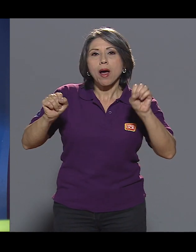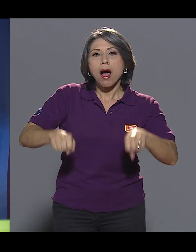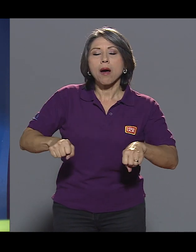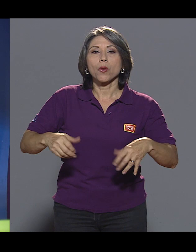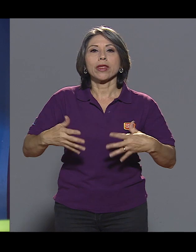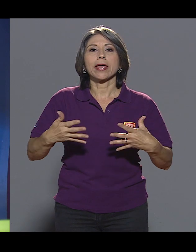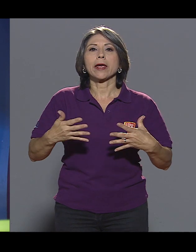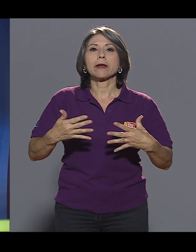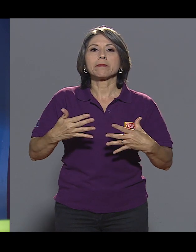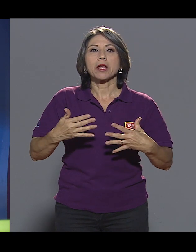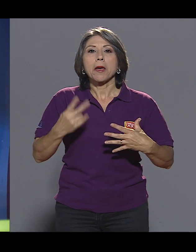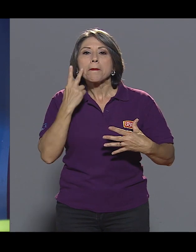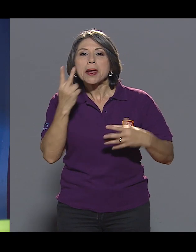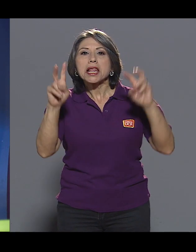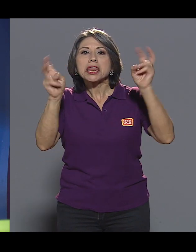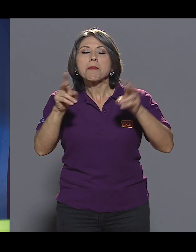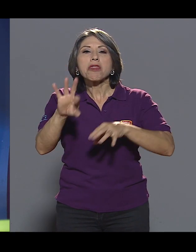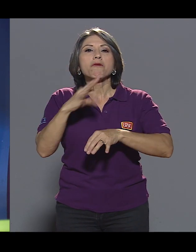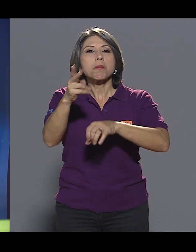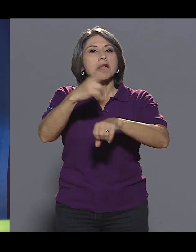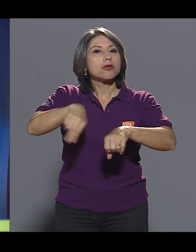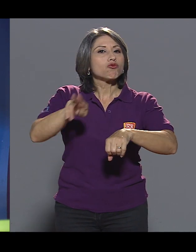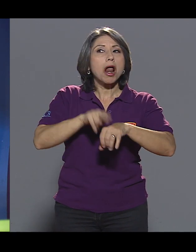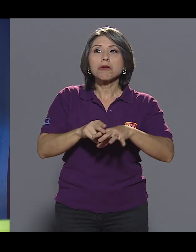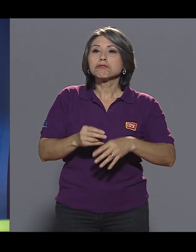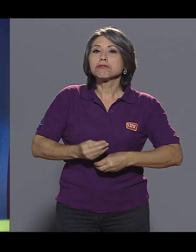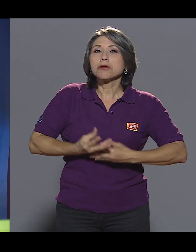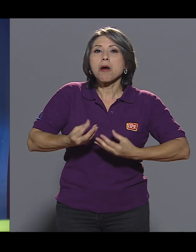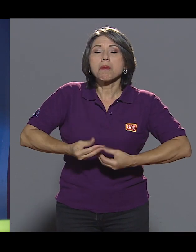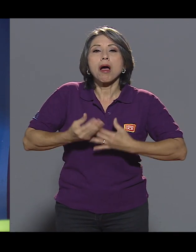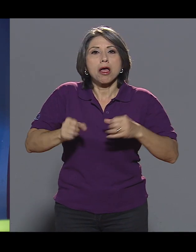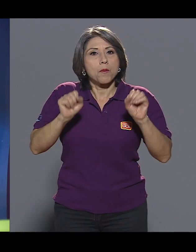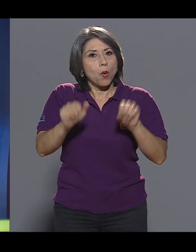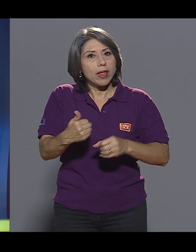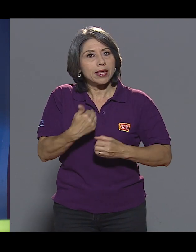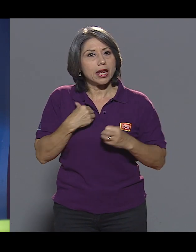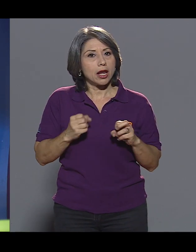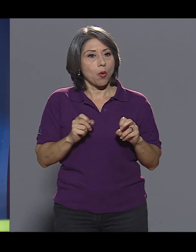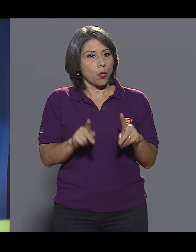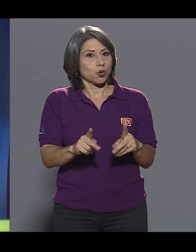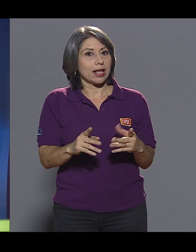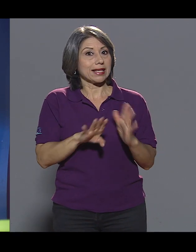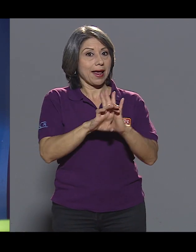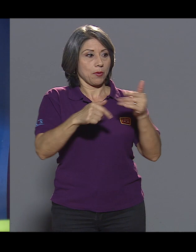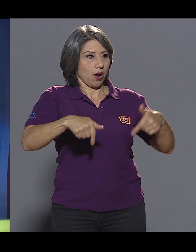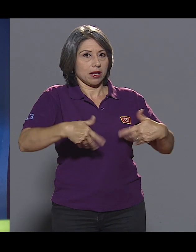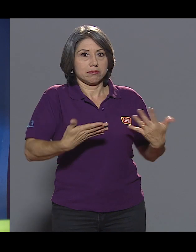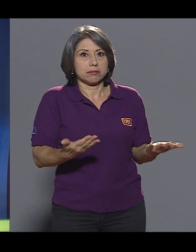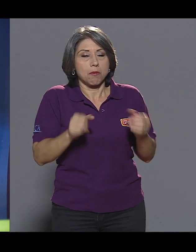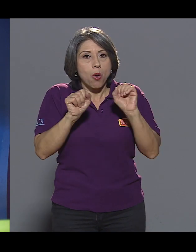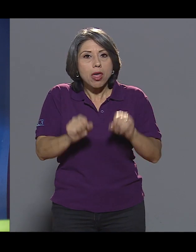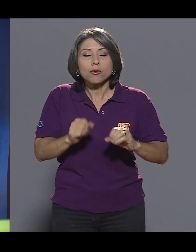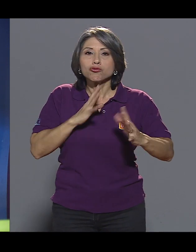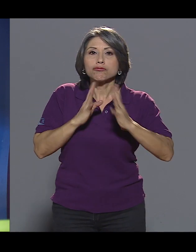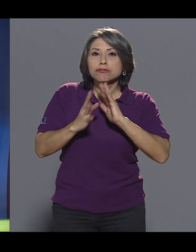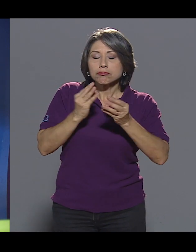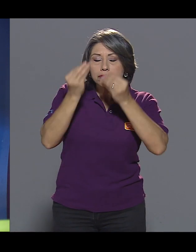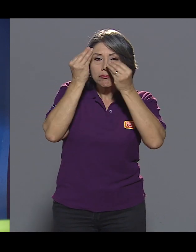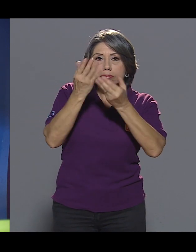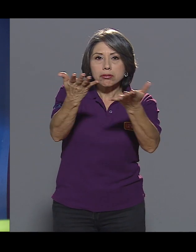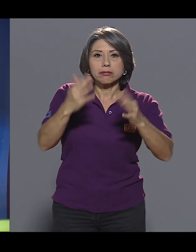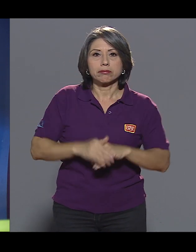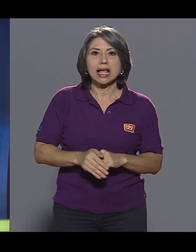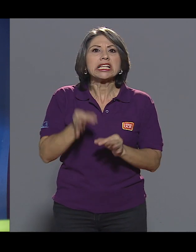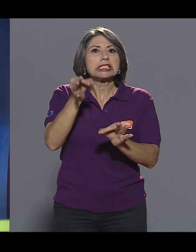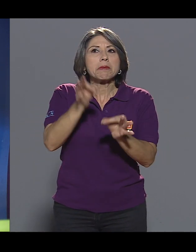ir naturalizando este tema, de irlo conversando y tener espacios como en ¿verdad?, en el cual podemos llegar y conversar.